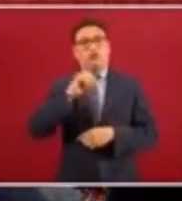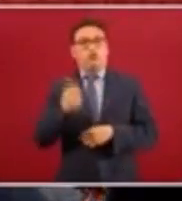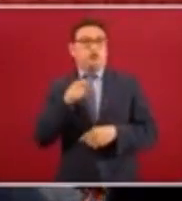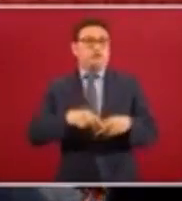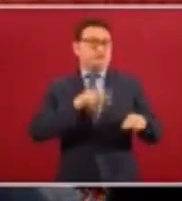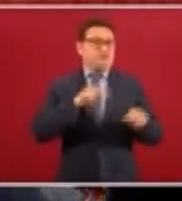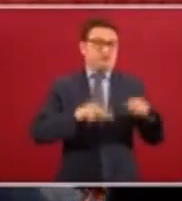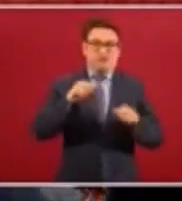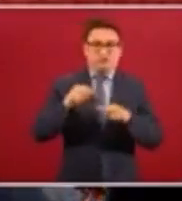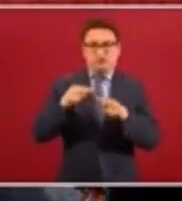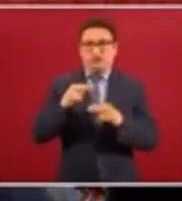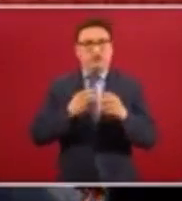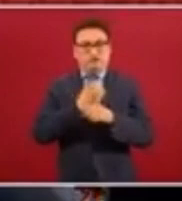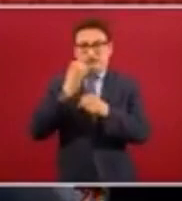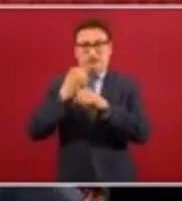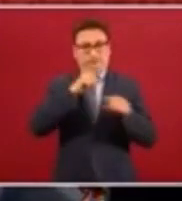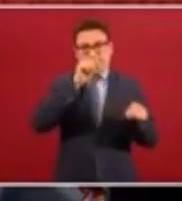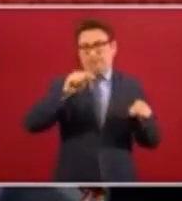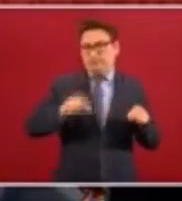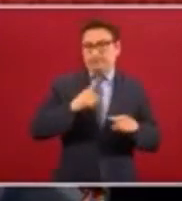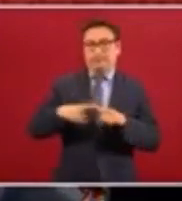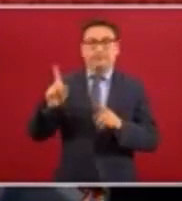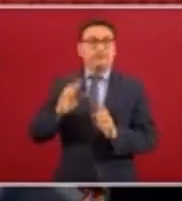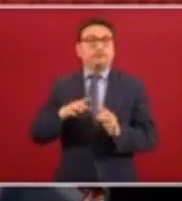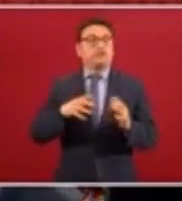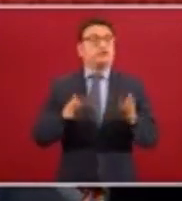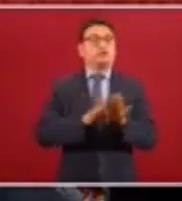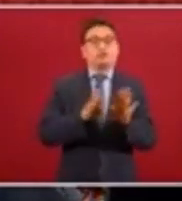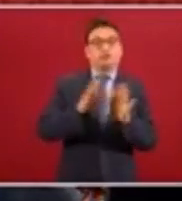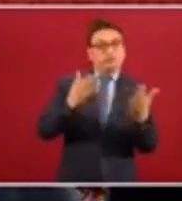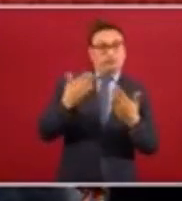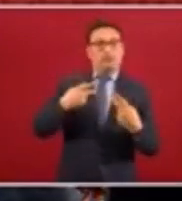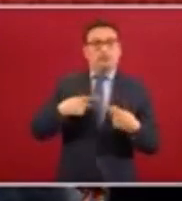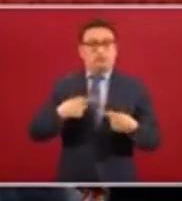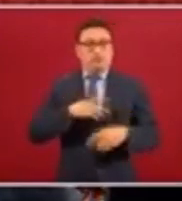es simplemente por entidad federativa, cómo está la letalidad.